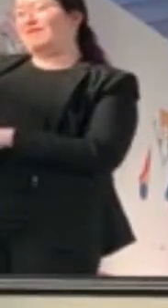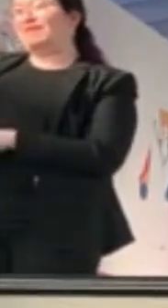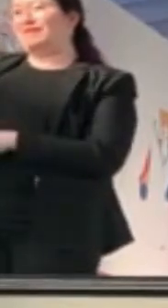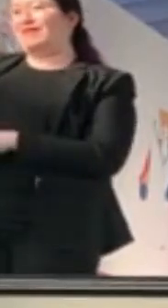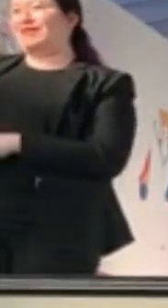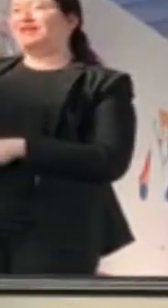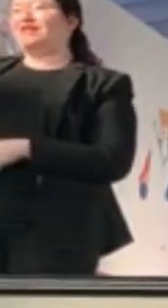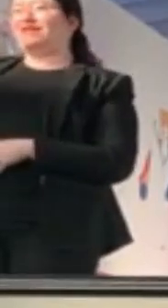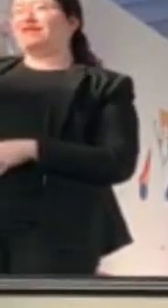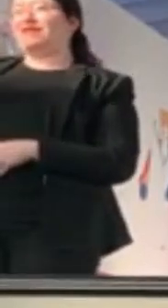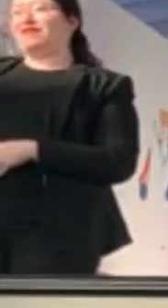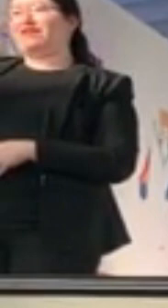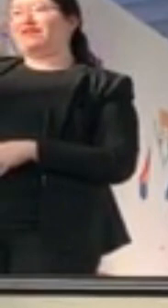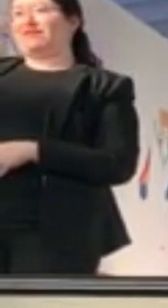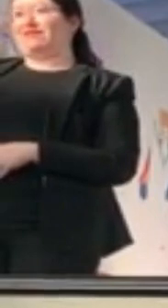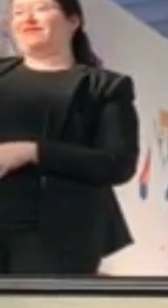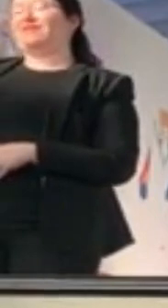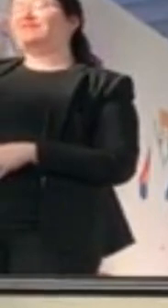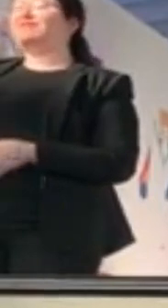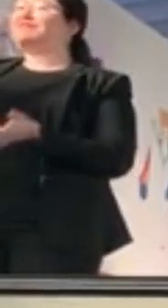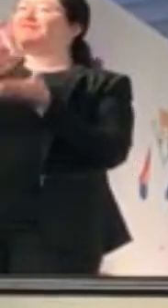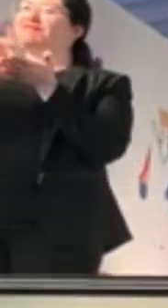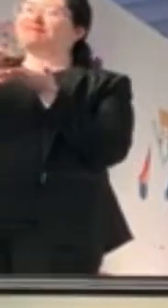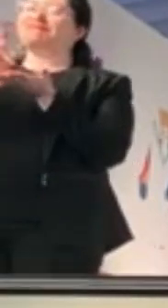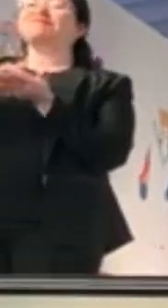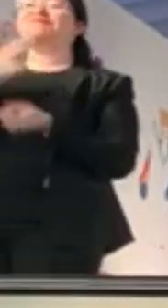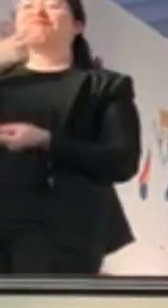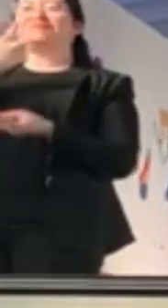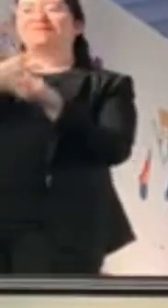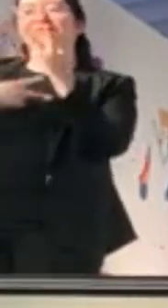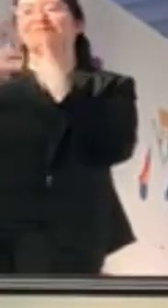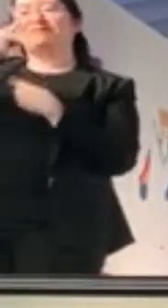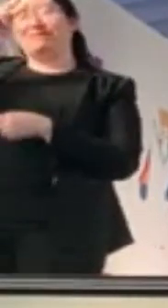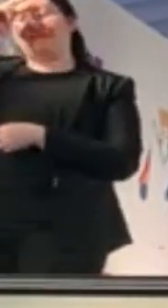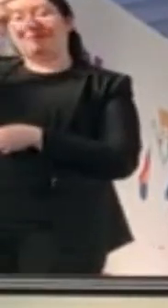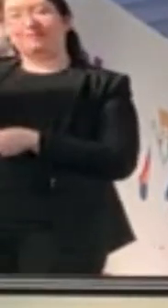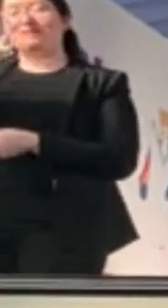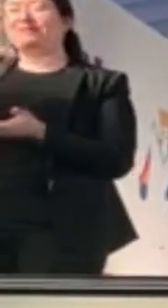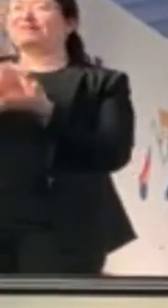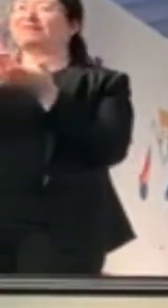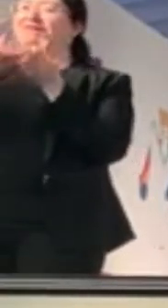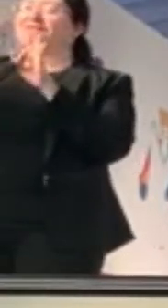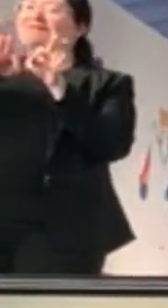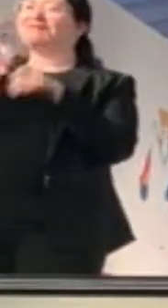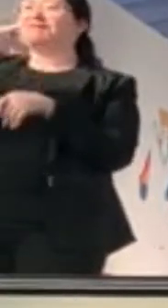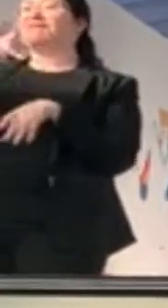México y muchas gracias por este trabajo extraordinario que comparte con nosotros.